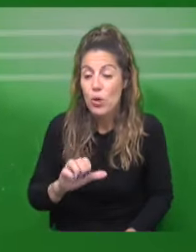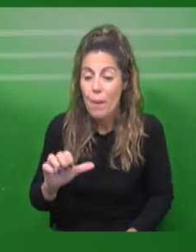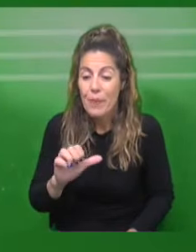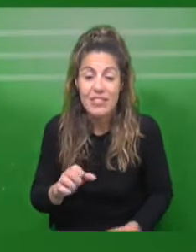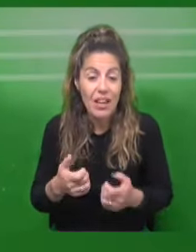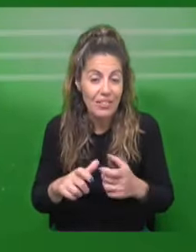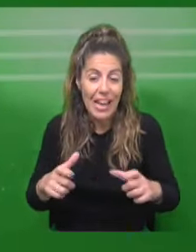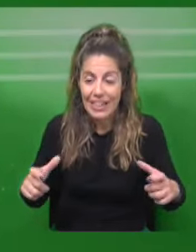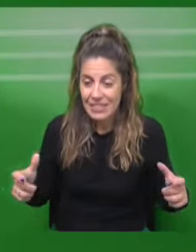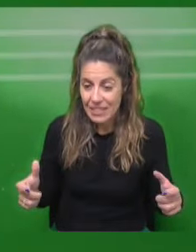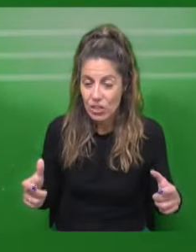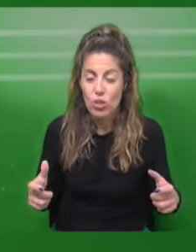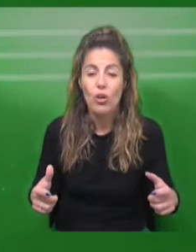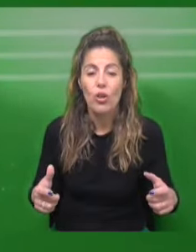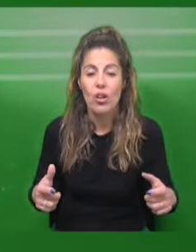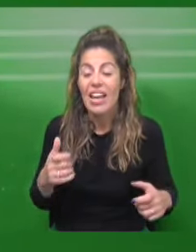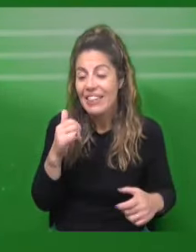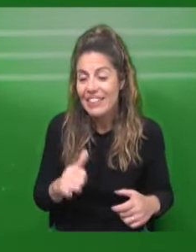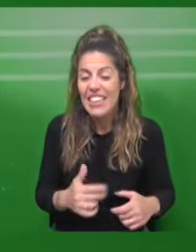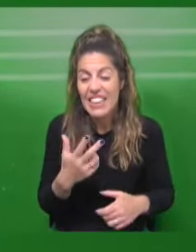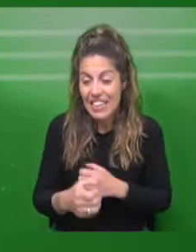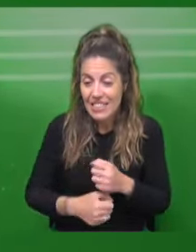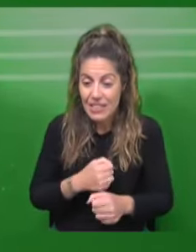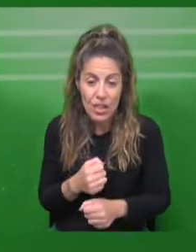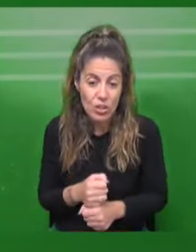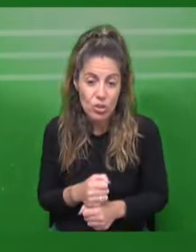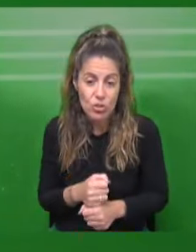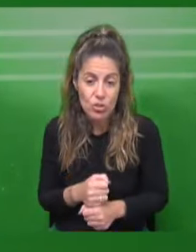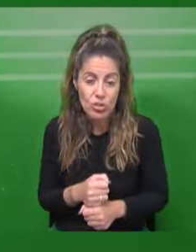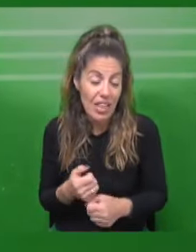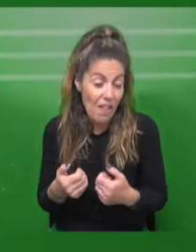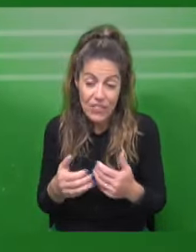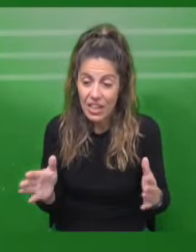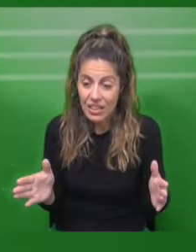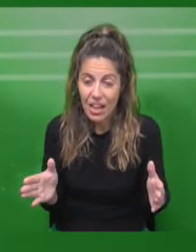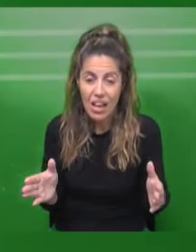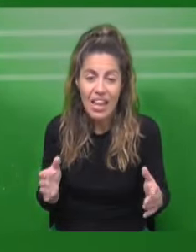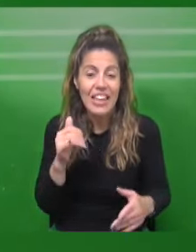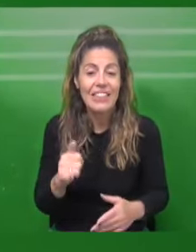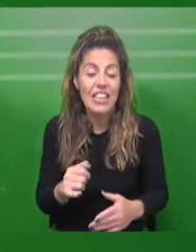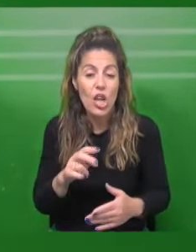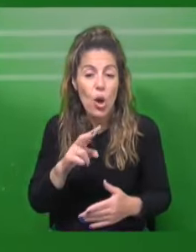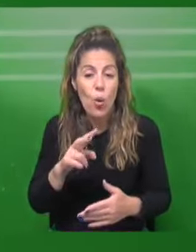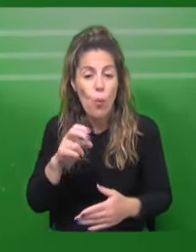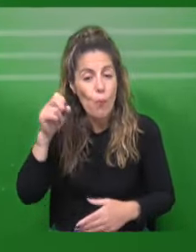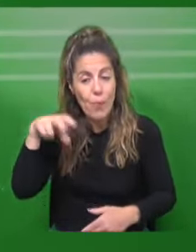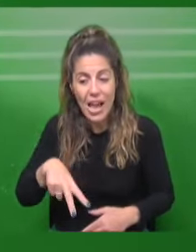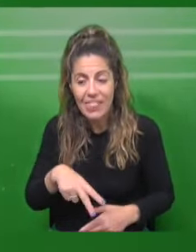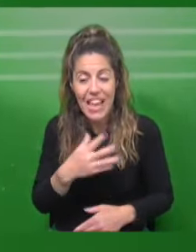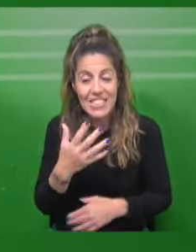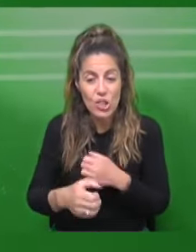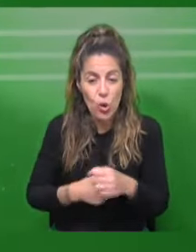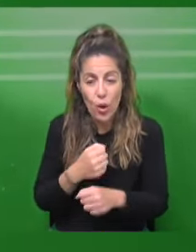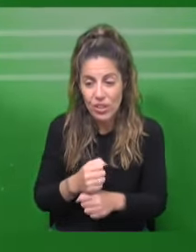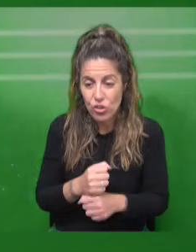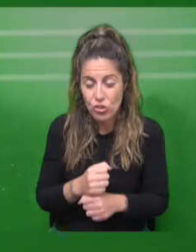está creciendo este tiene 3 años este DEA Tiene un plan maestro a 5 años